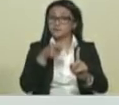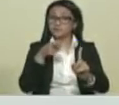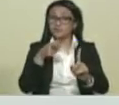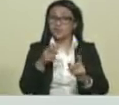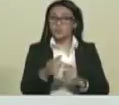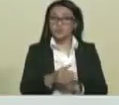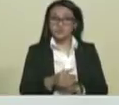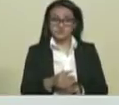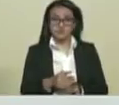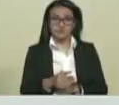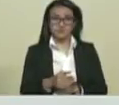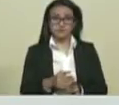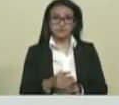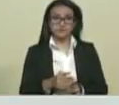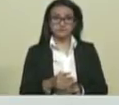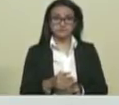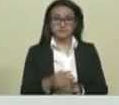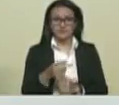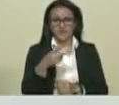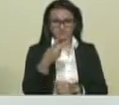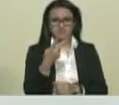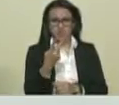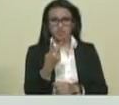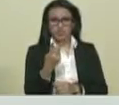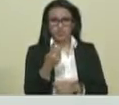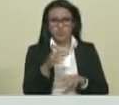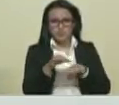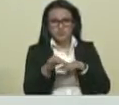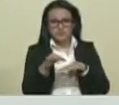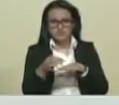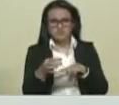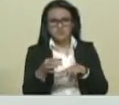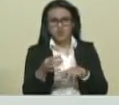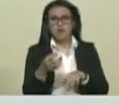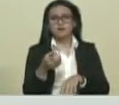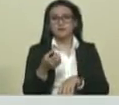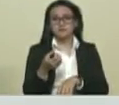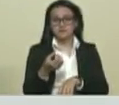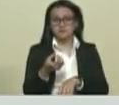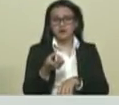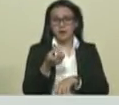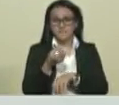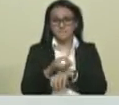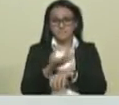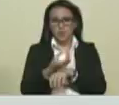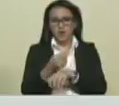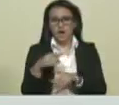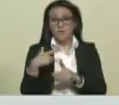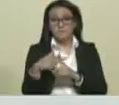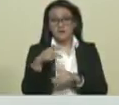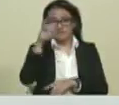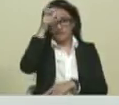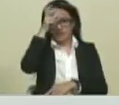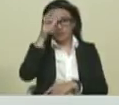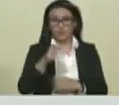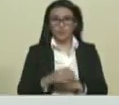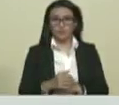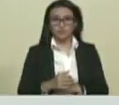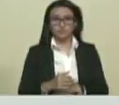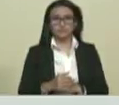y en estas dos municipios, en Monagas y uno en Falcón, en estas dos mesitas que nos está faltando.